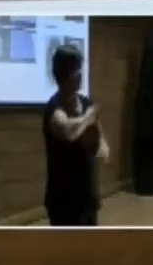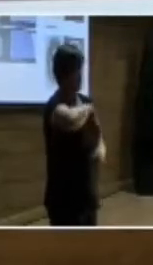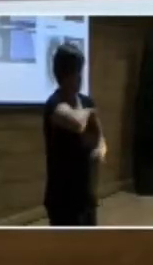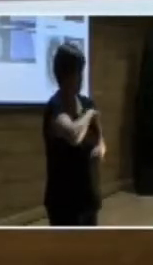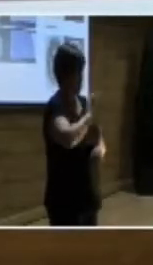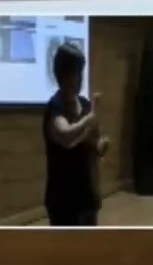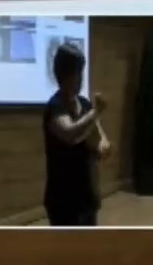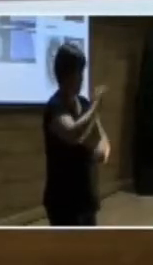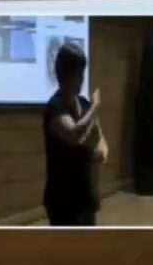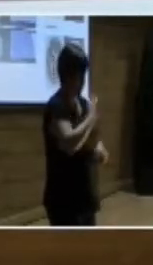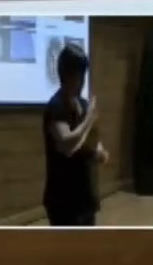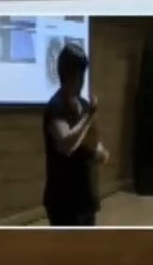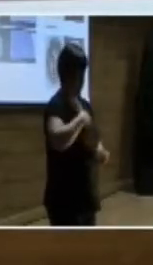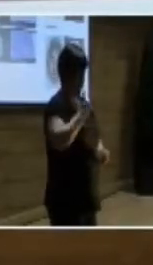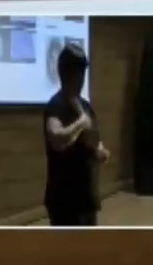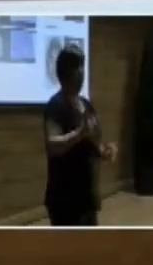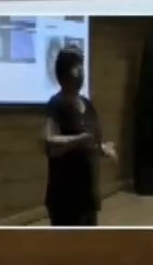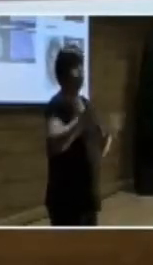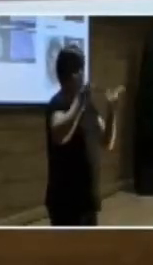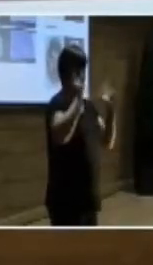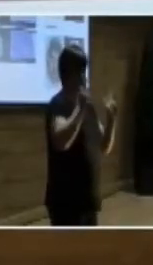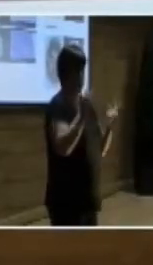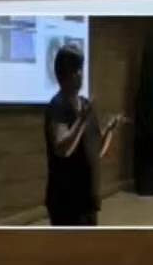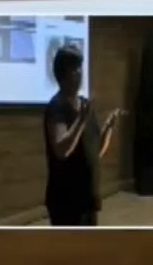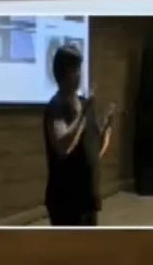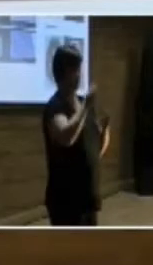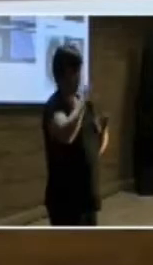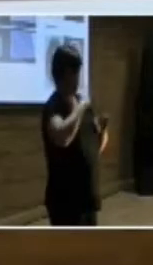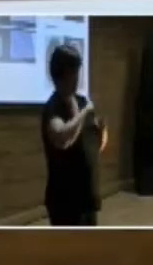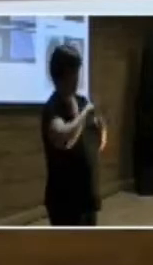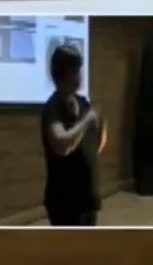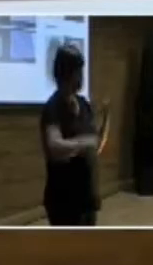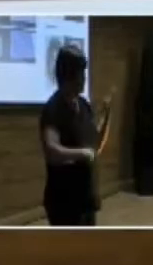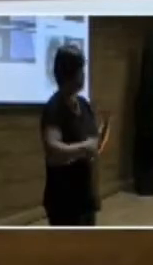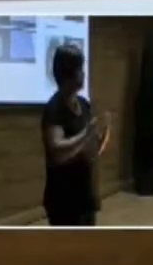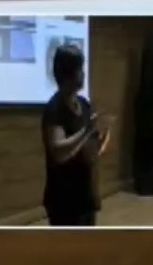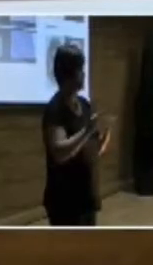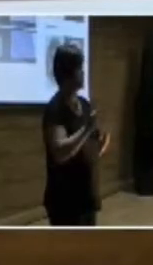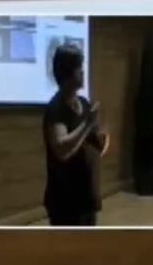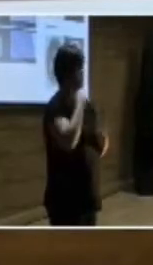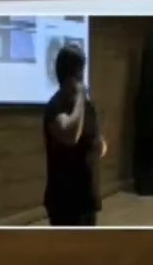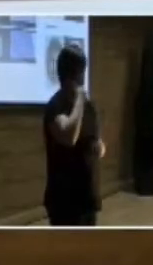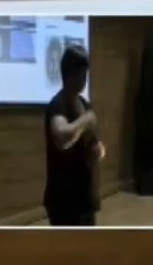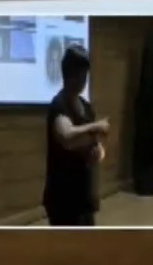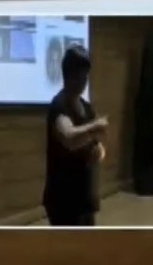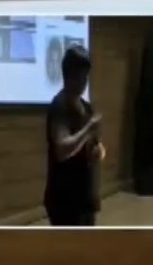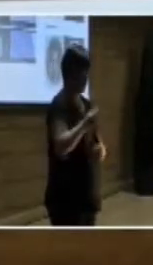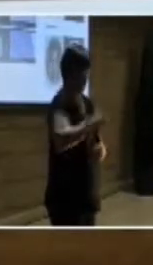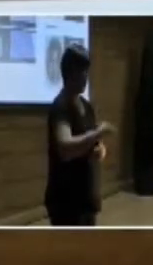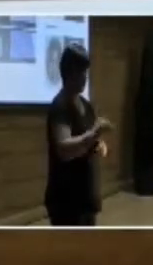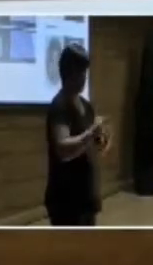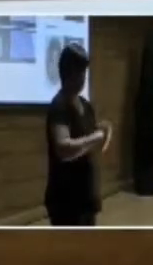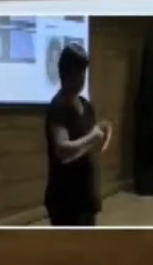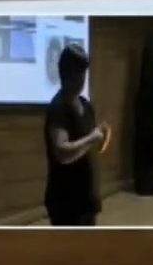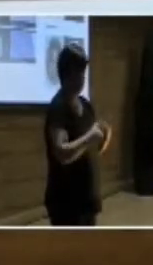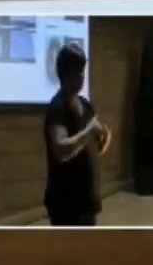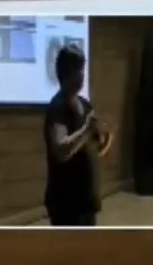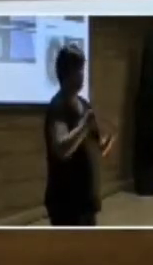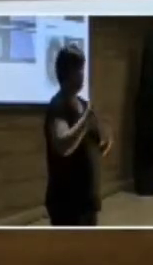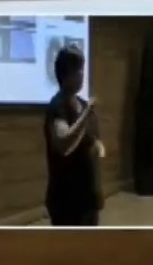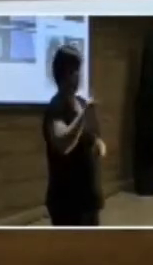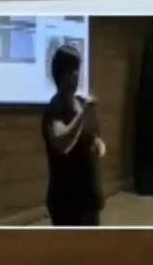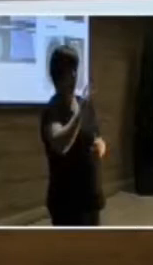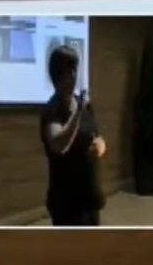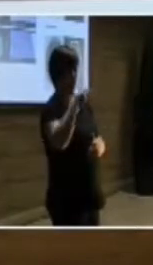el Florbetapir, ha autorizado el Florbetabén y en poco tiempo, si no lo ha hecho ya, autorizará el Flutemetamol.